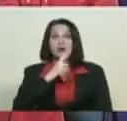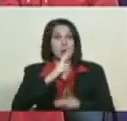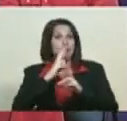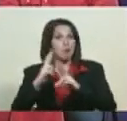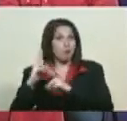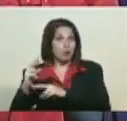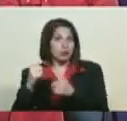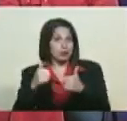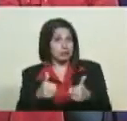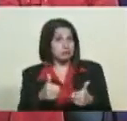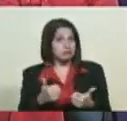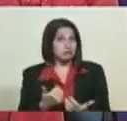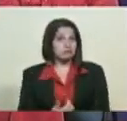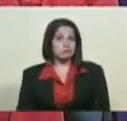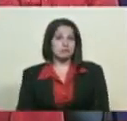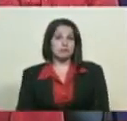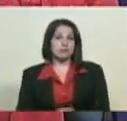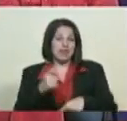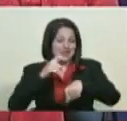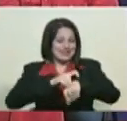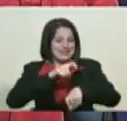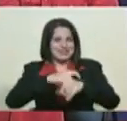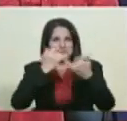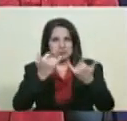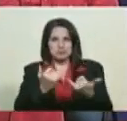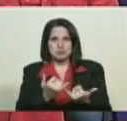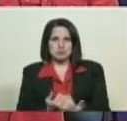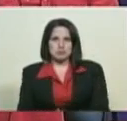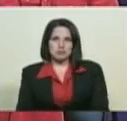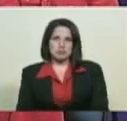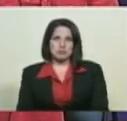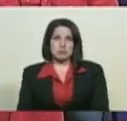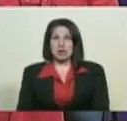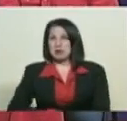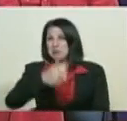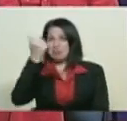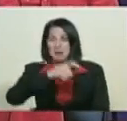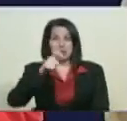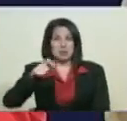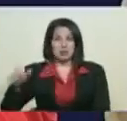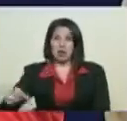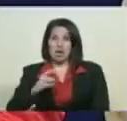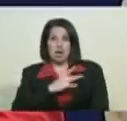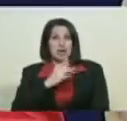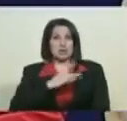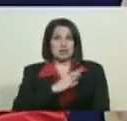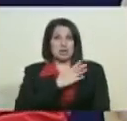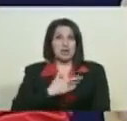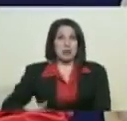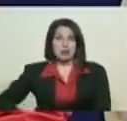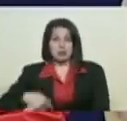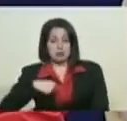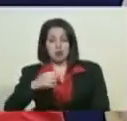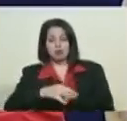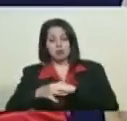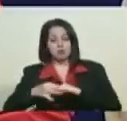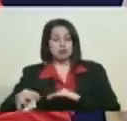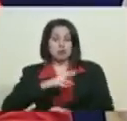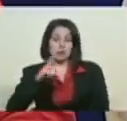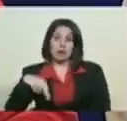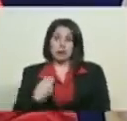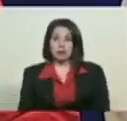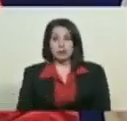está ocurriendo. Más gente que en Chile para la presidencial. Más gente que en Chile en estas elecciones municipales que en Chile para la presidencial. Se trata de eso,